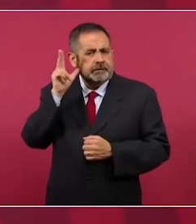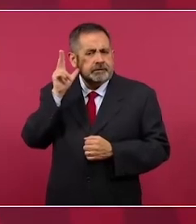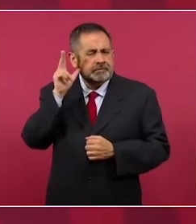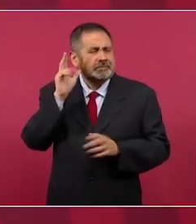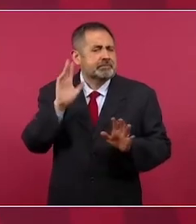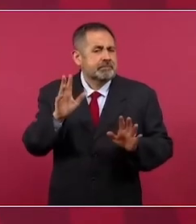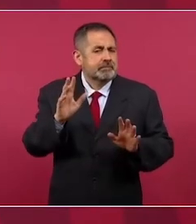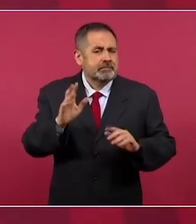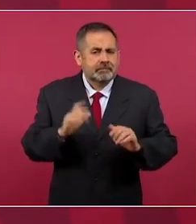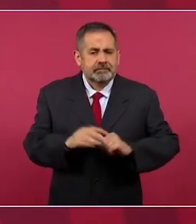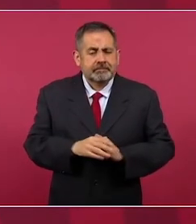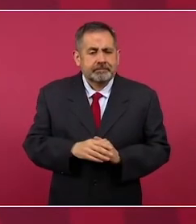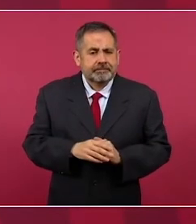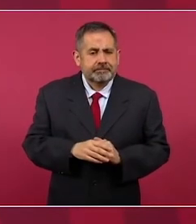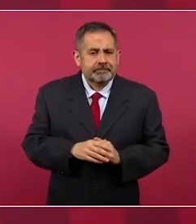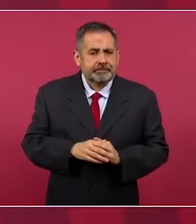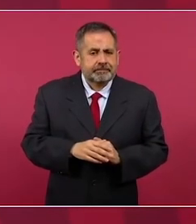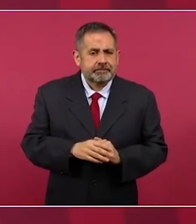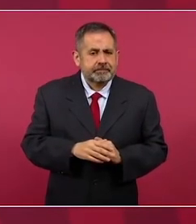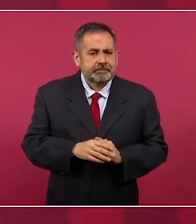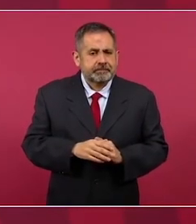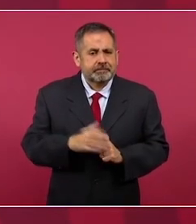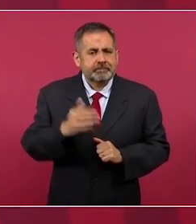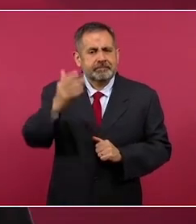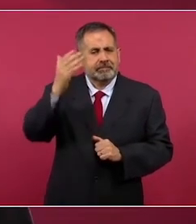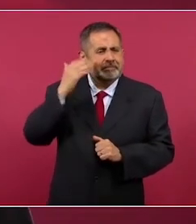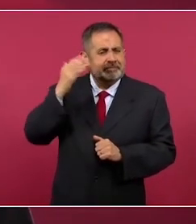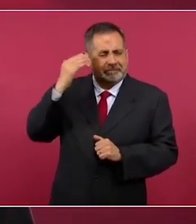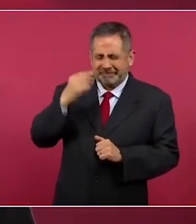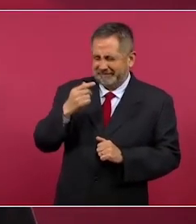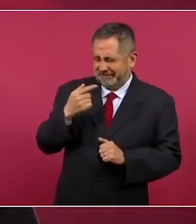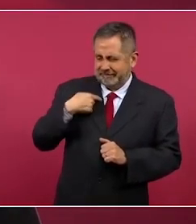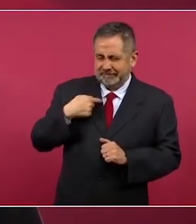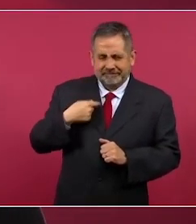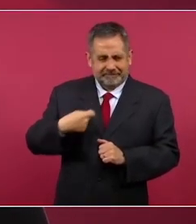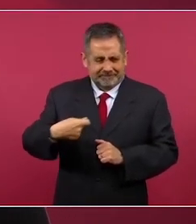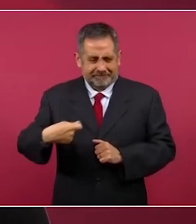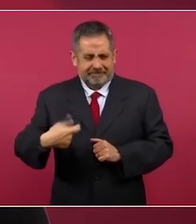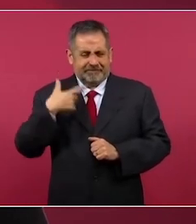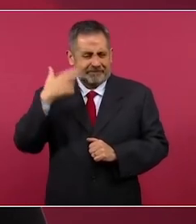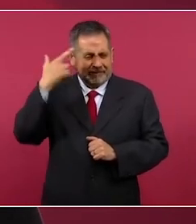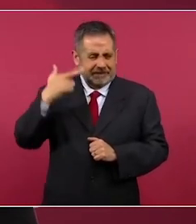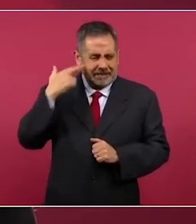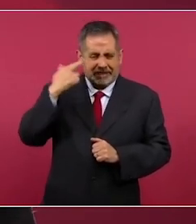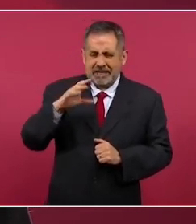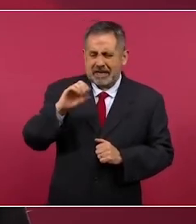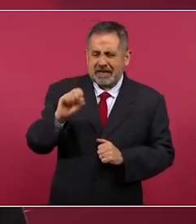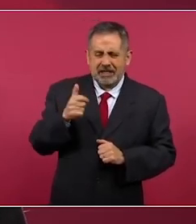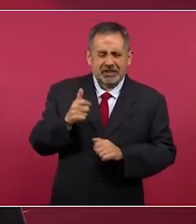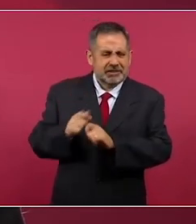Bueno, antes era yo el rey del cash, luego el rey del acarreo.